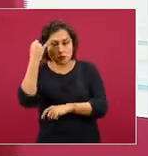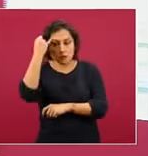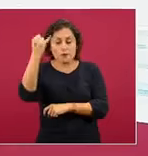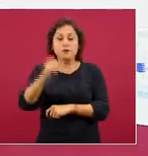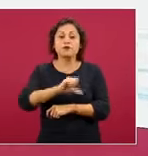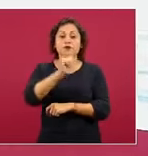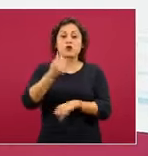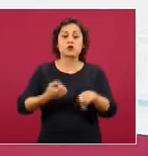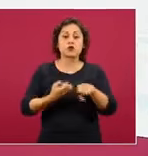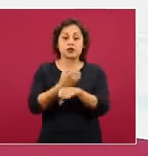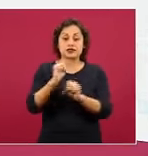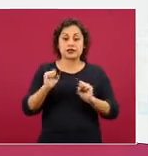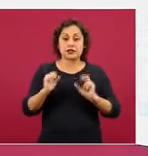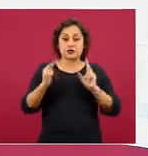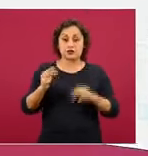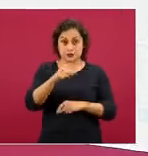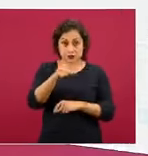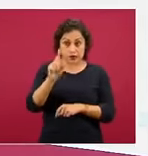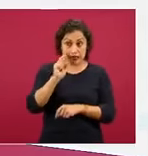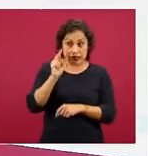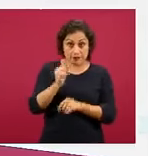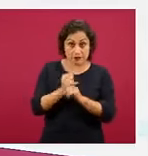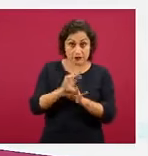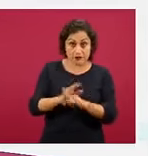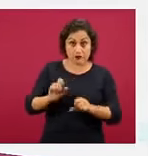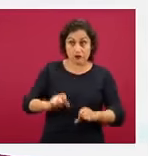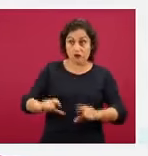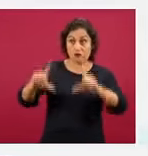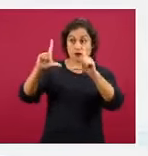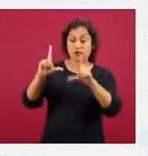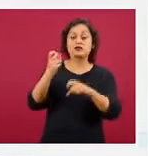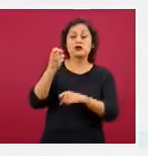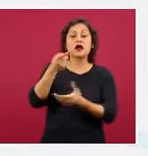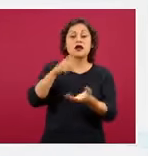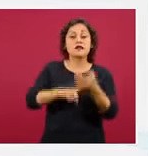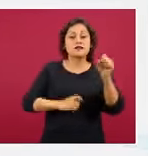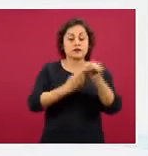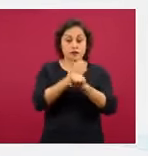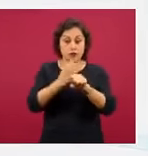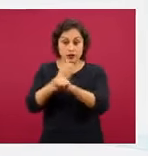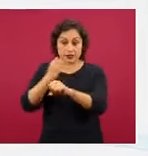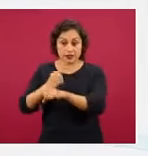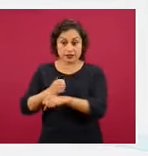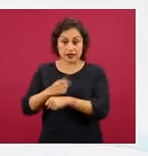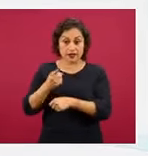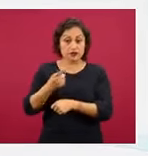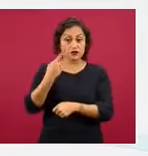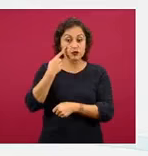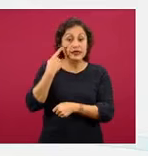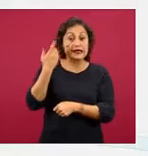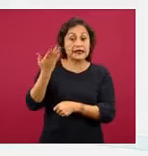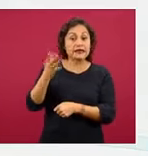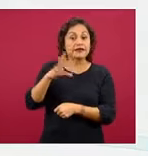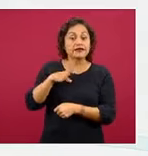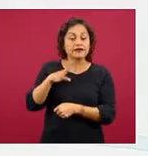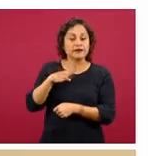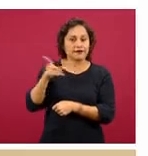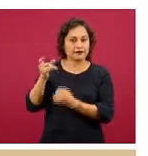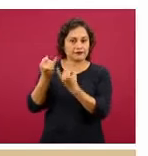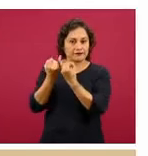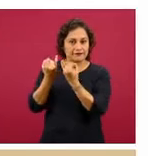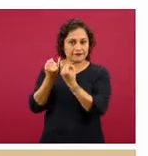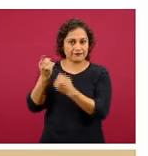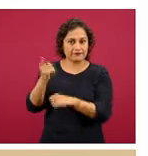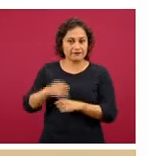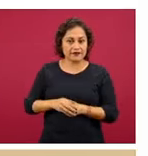los que han visto en boletín, vamos a ver que hay ciertas entidades federativas que también tienen observación de que el